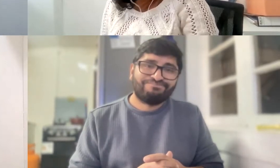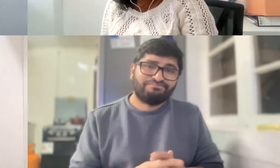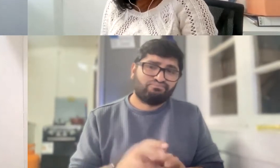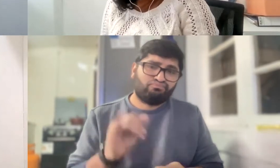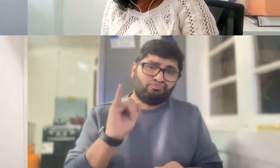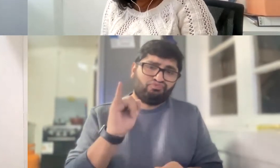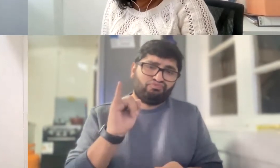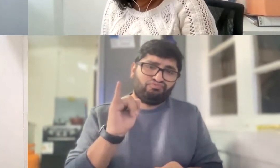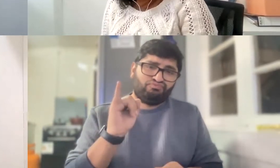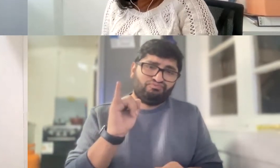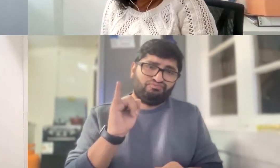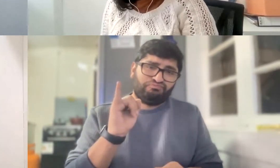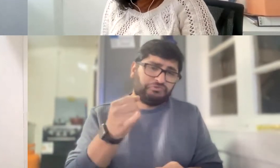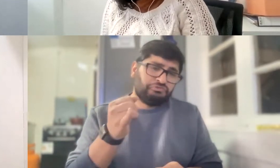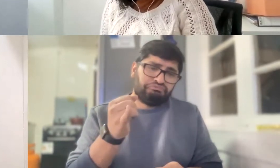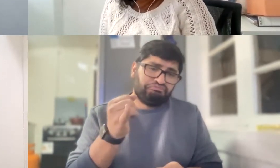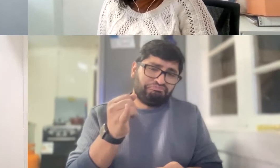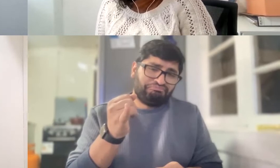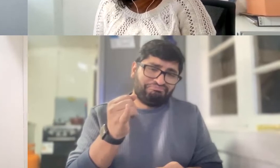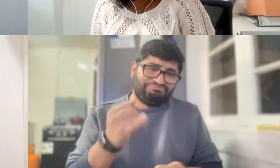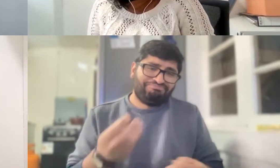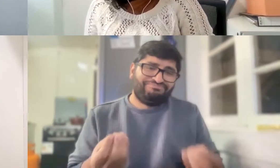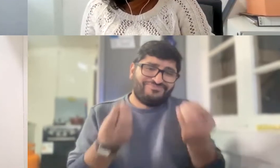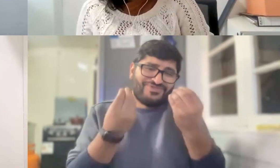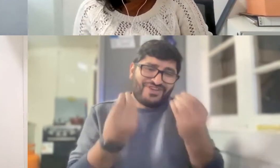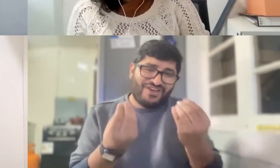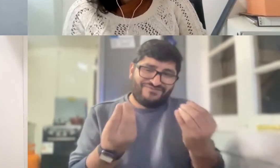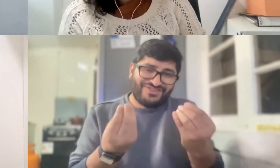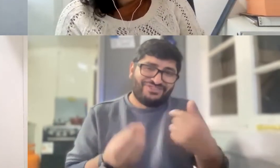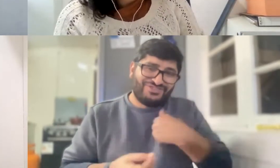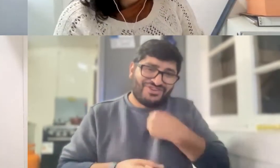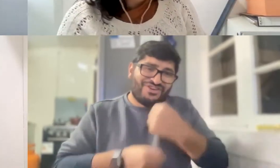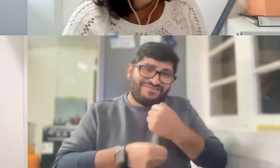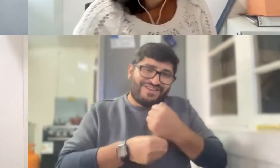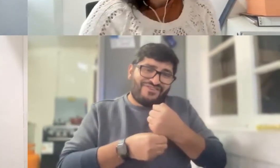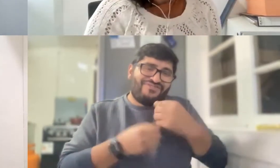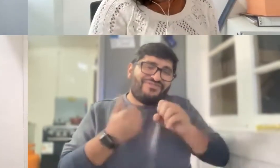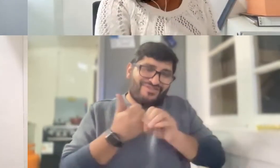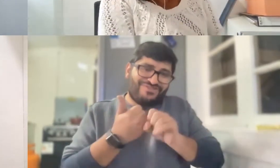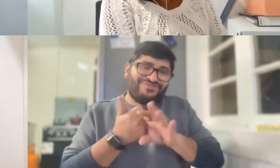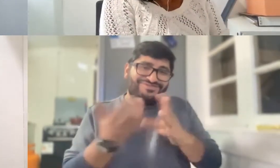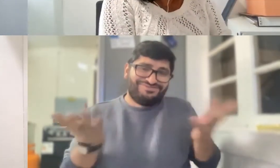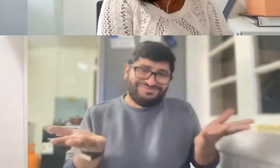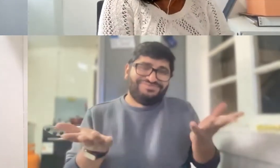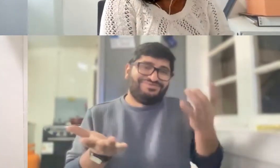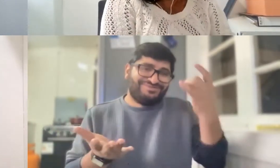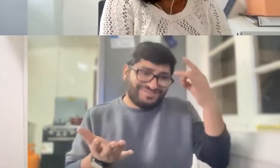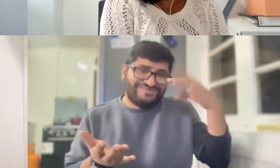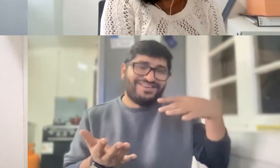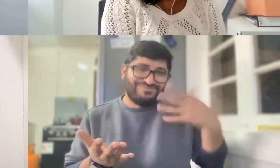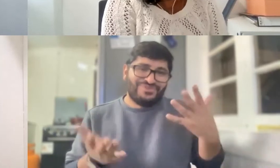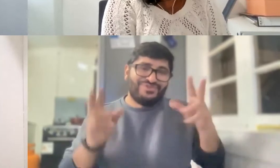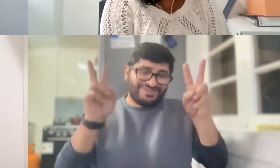Muy bien, sutil la pregunta, sí. Sí, dice sí, sí, por Sí. supuesto. Bueno, hay Yo harta dice, yo, por experiencia.